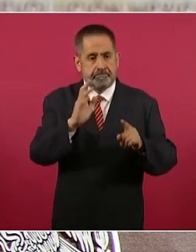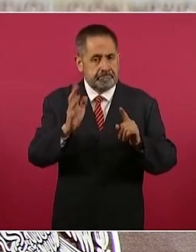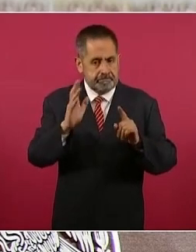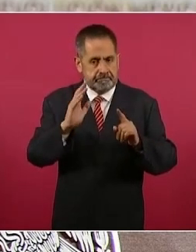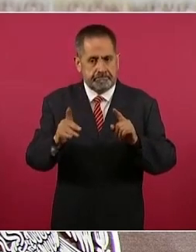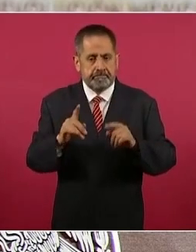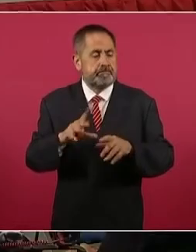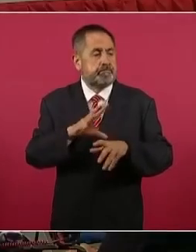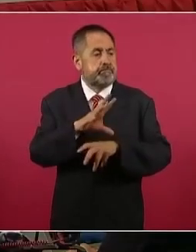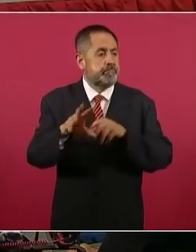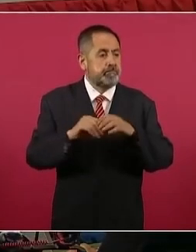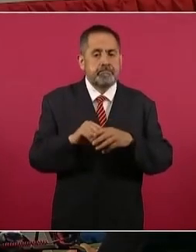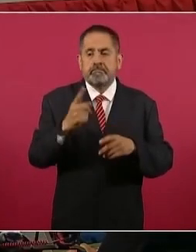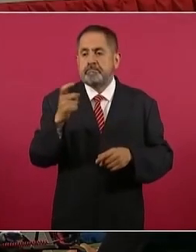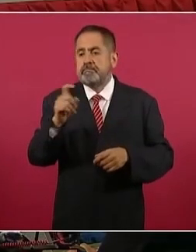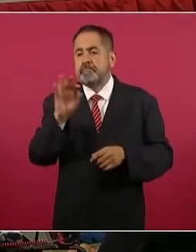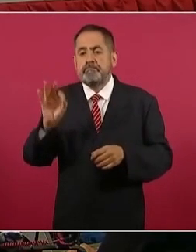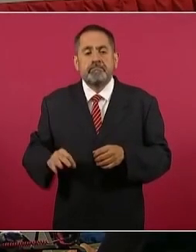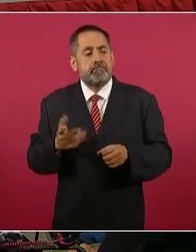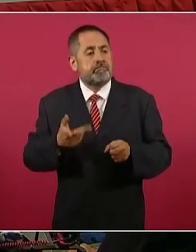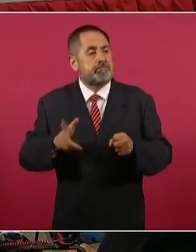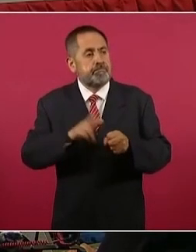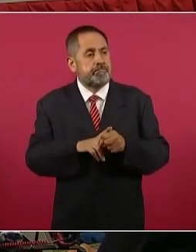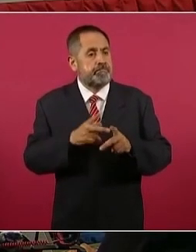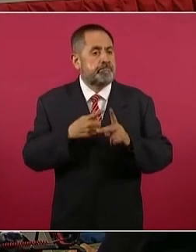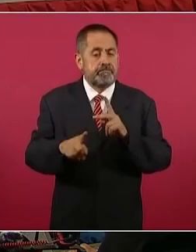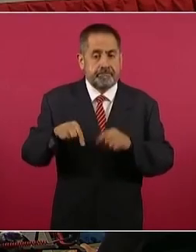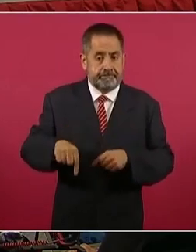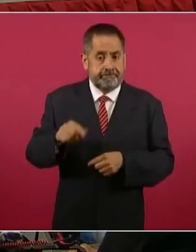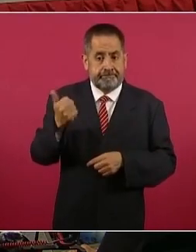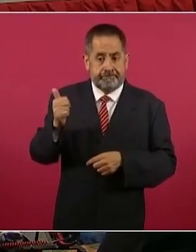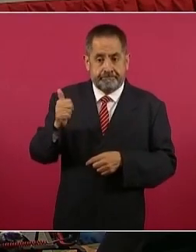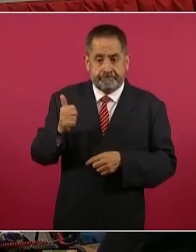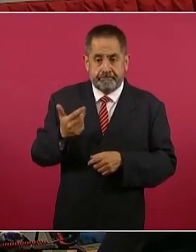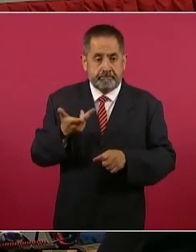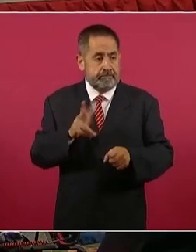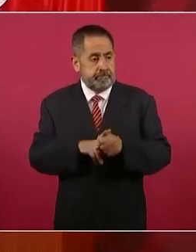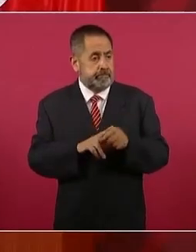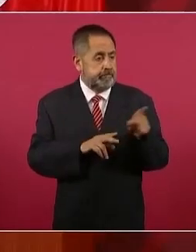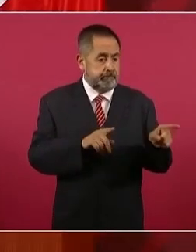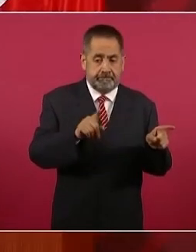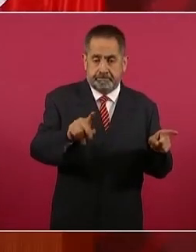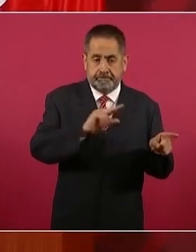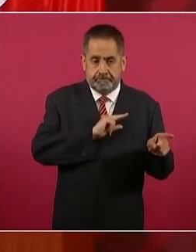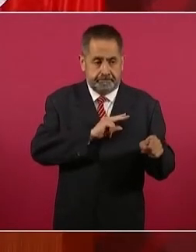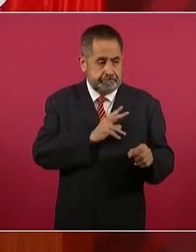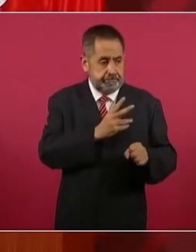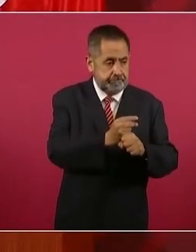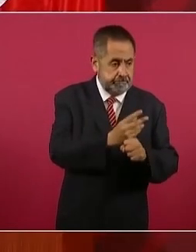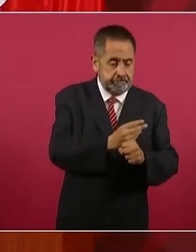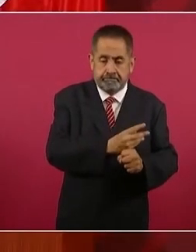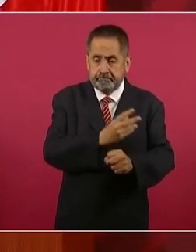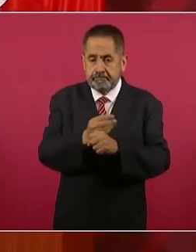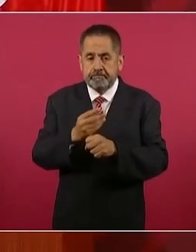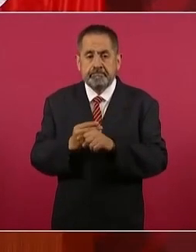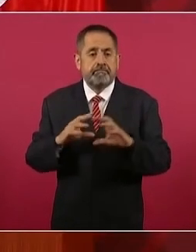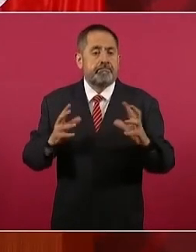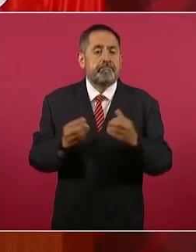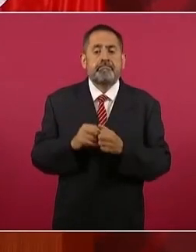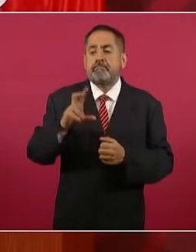100% de los hospitales y en agosto comenzamos en las dos unidades de especialidad y ya con presencia en